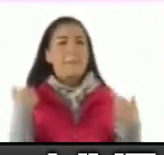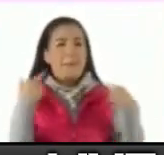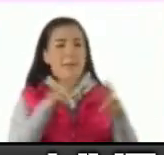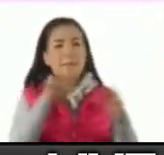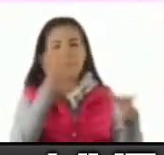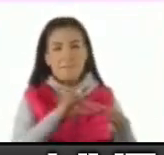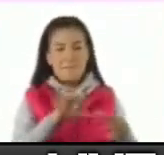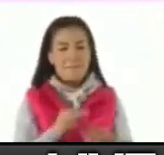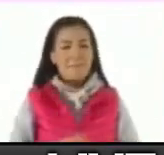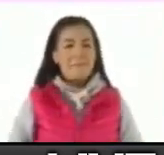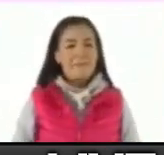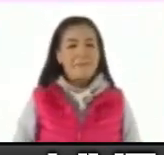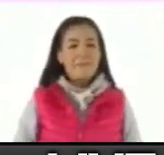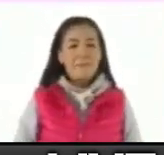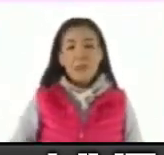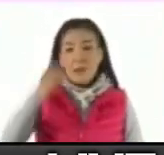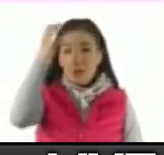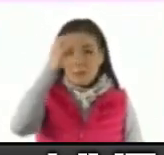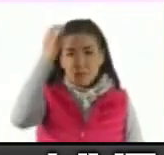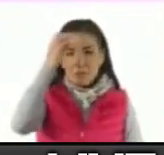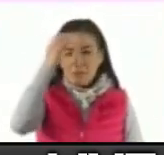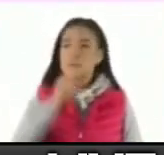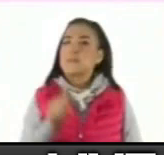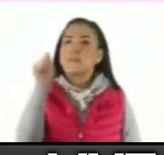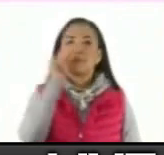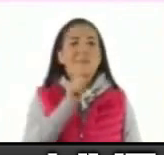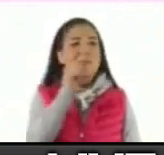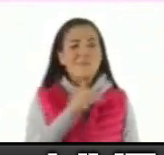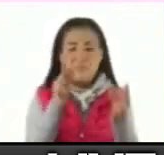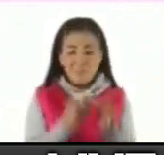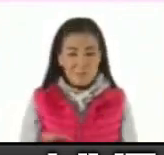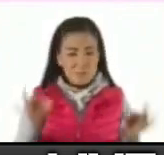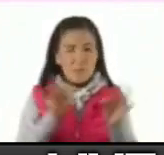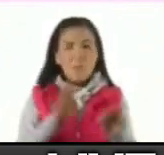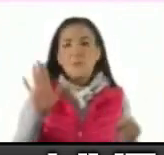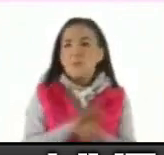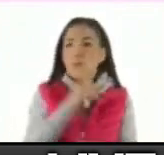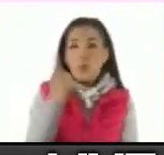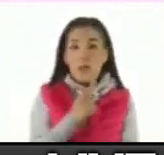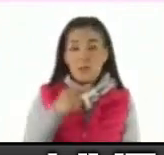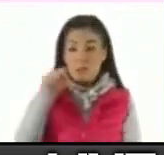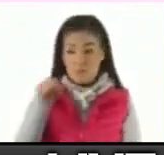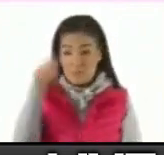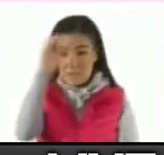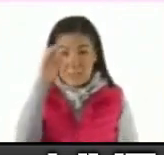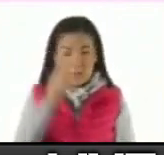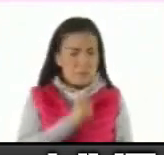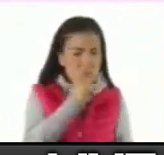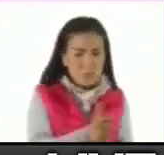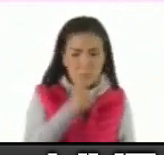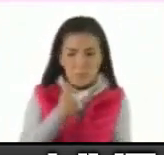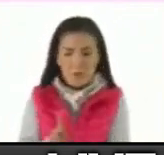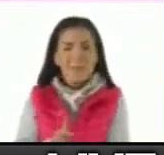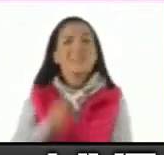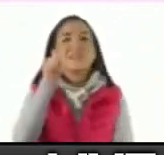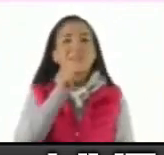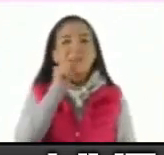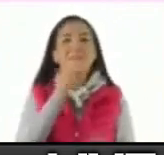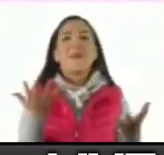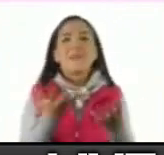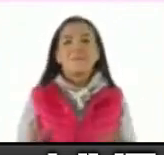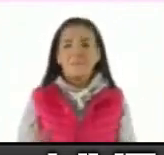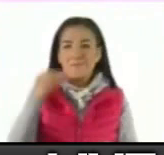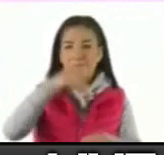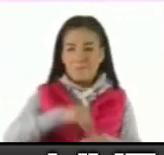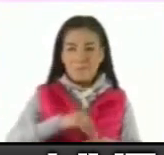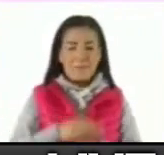La ciencia siempre vale la pena porque sus descubrimientos, tarde o temprano, siempre se aplican. Esta